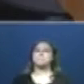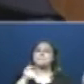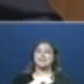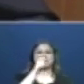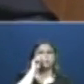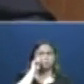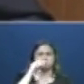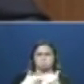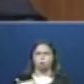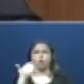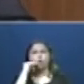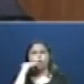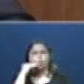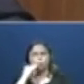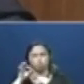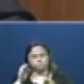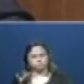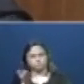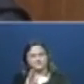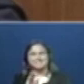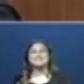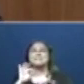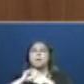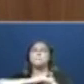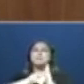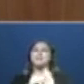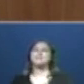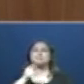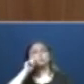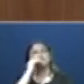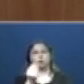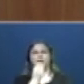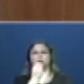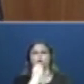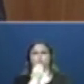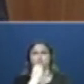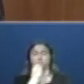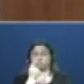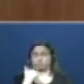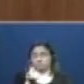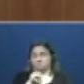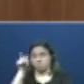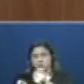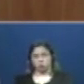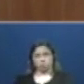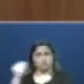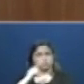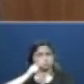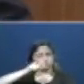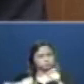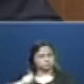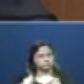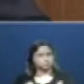el estratégico concreto del turismo gastronómico Por otra parte el incremento del gasto de los turistas extranjeros y su Estancia media en la